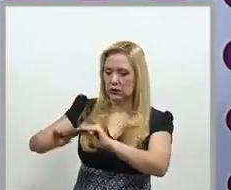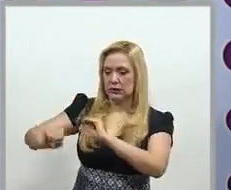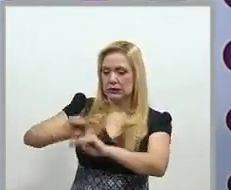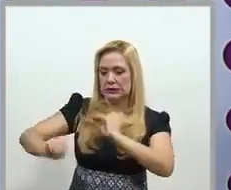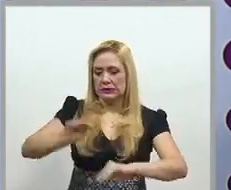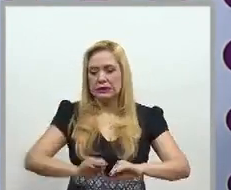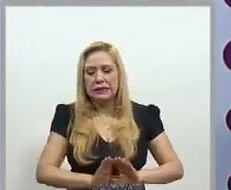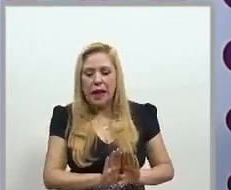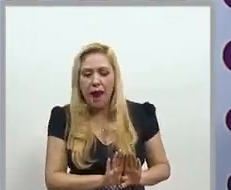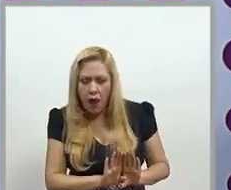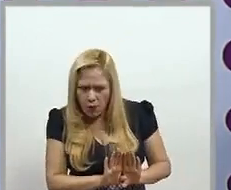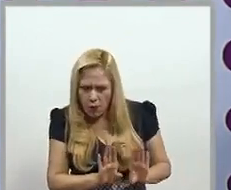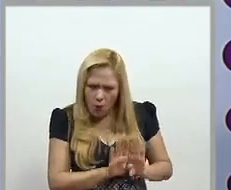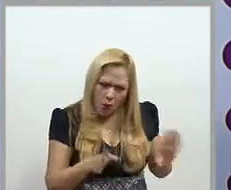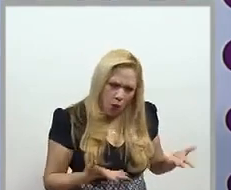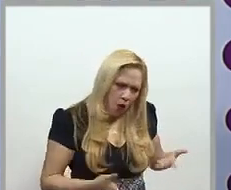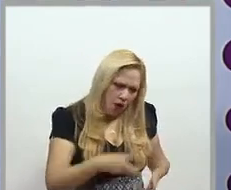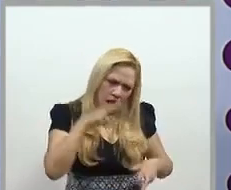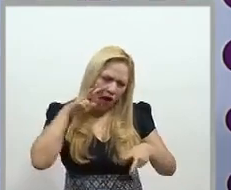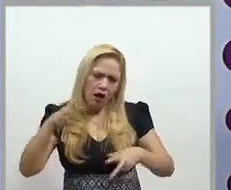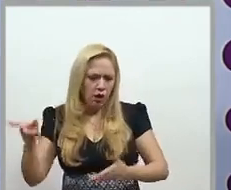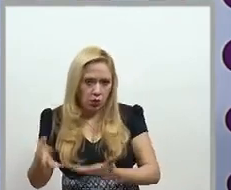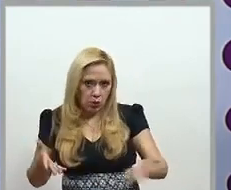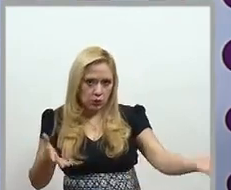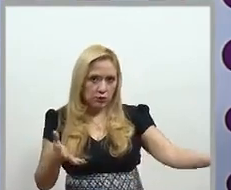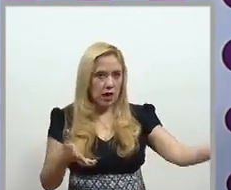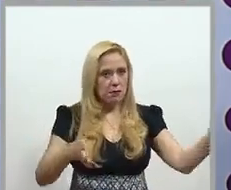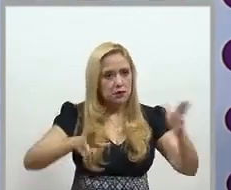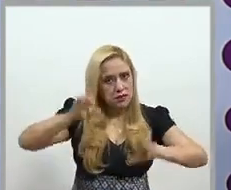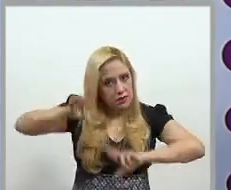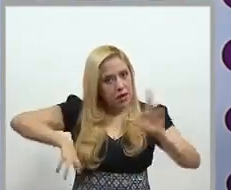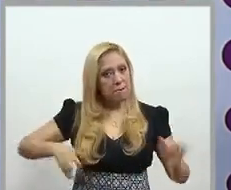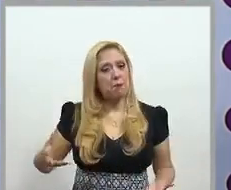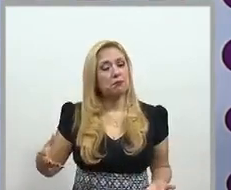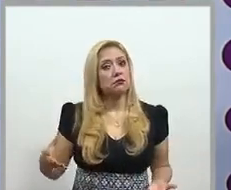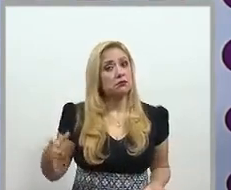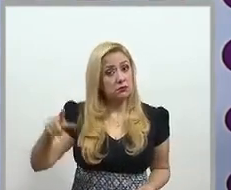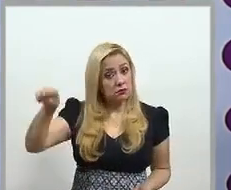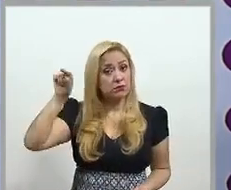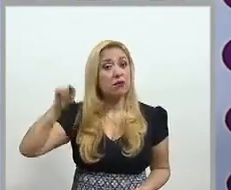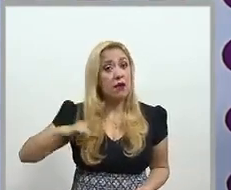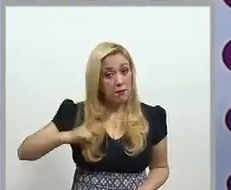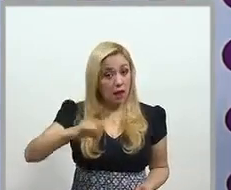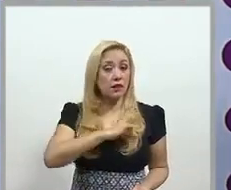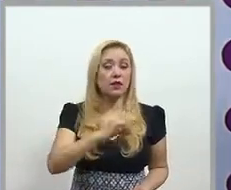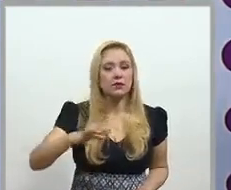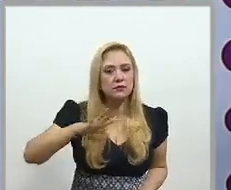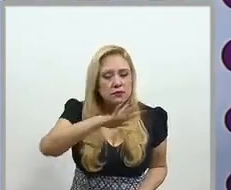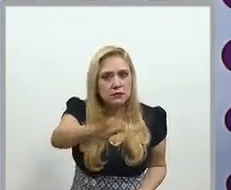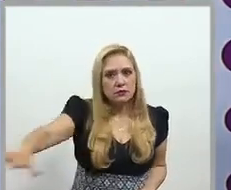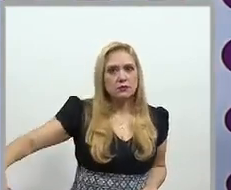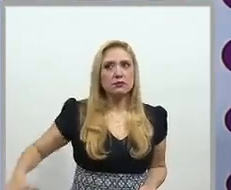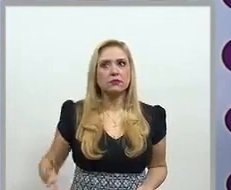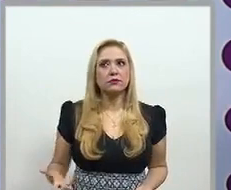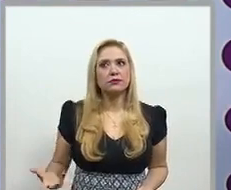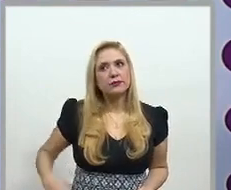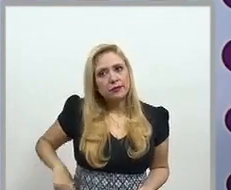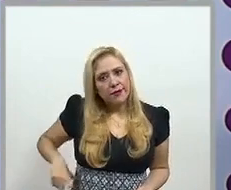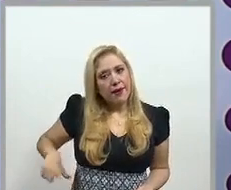Les recordamos a quienes nos escuchan que nos pueden mandar sus comentarios a mi cuenta de Twitter rniembro1 o a la cuenta de Twitter de Justicia TV. Ya regresamos.